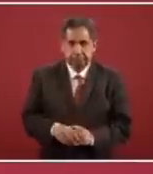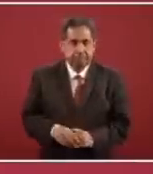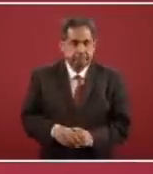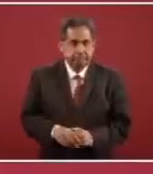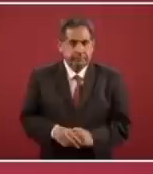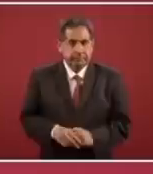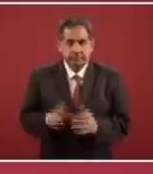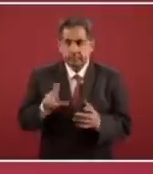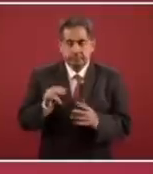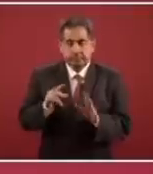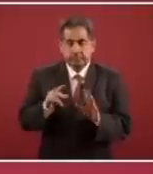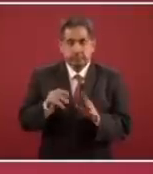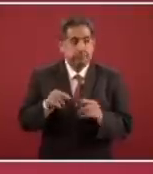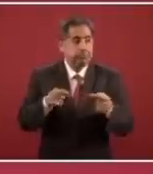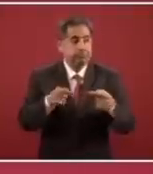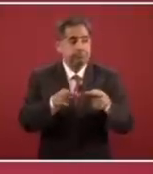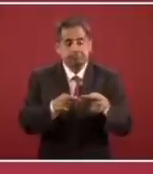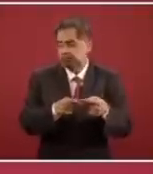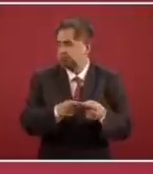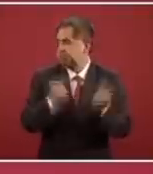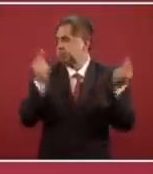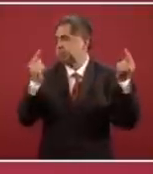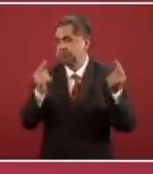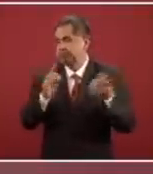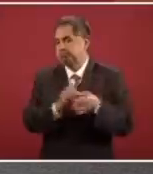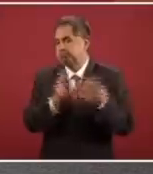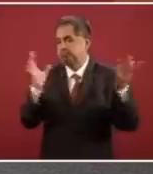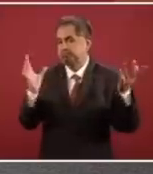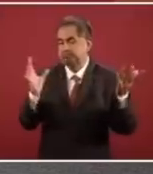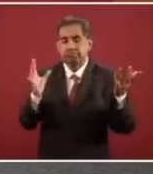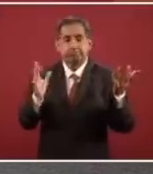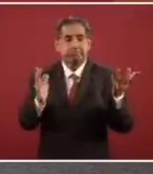y se rompieron las pláticas